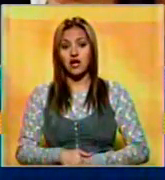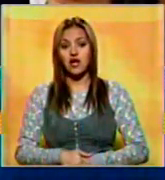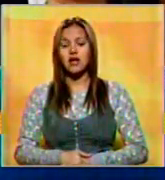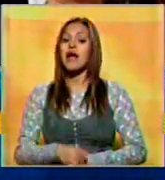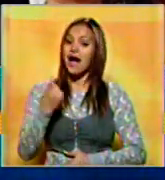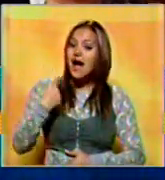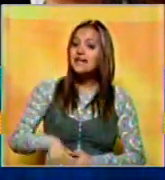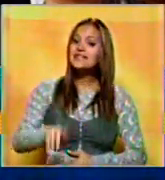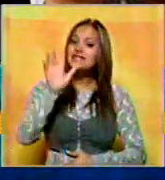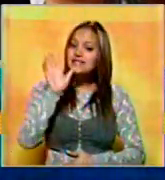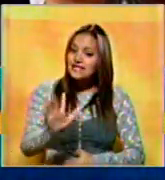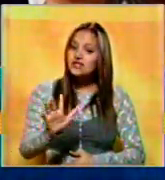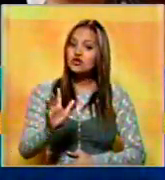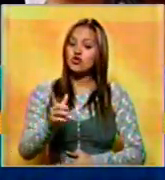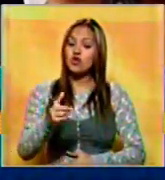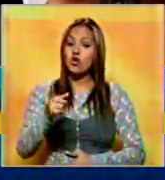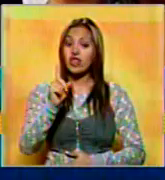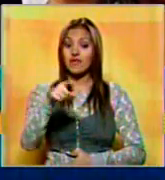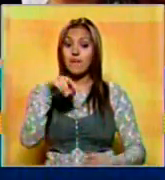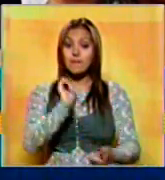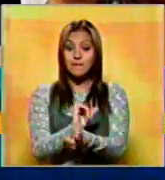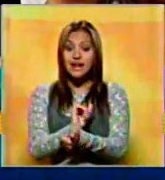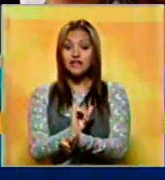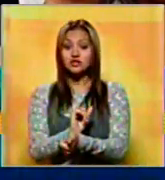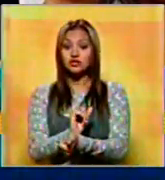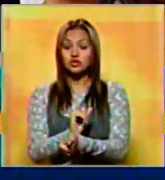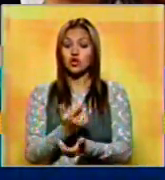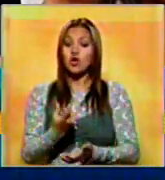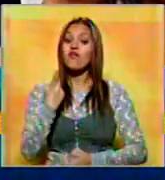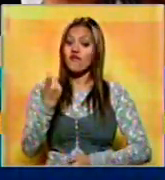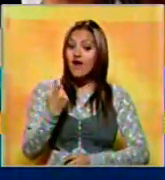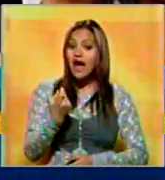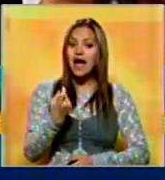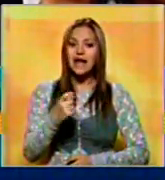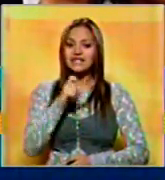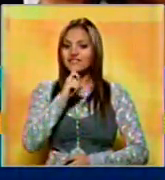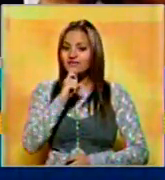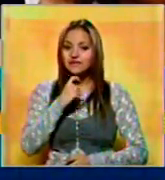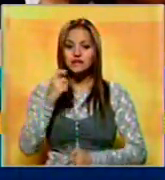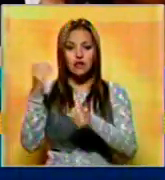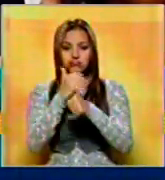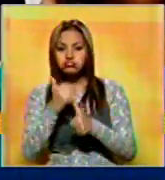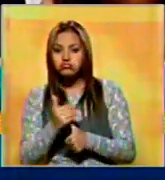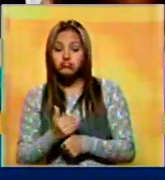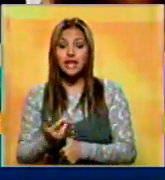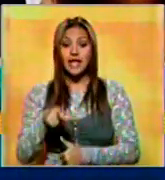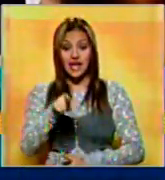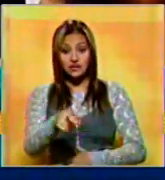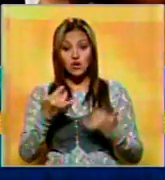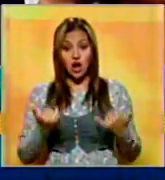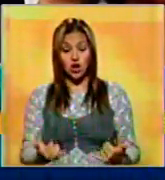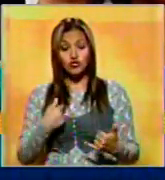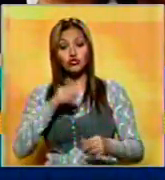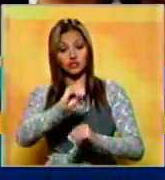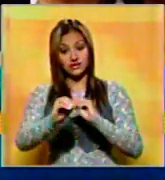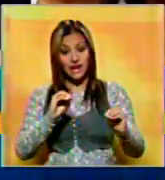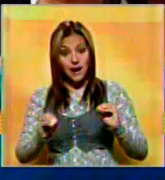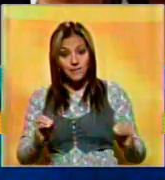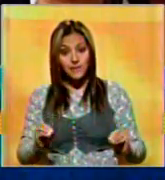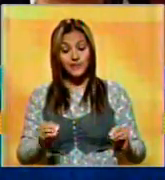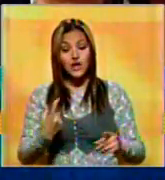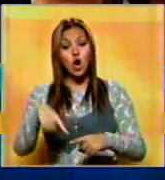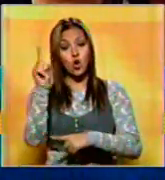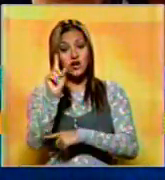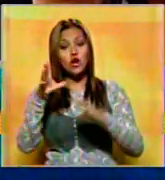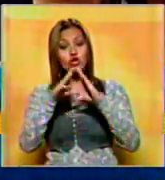Todavía tenemos 5 órdenes de captura que no han sido posible ejecutar. En ese sentido, estamos haciendo un llamado, no